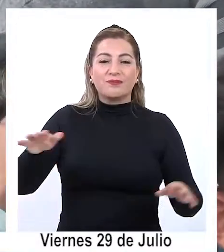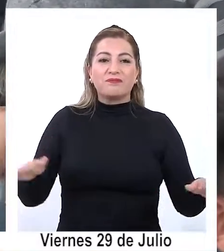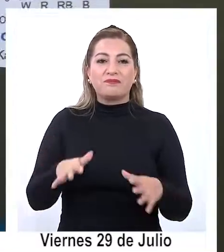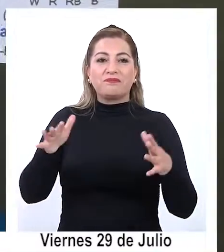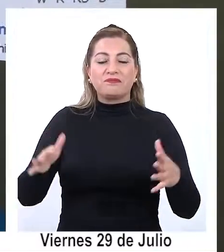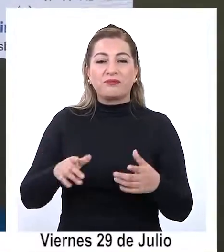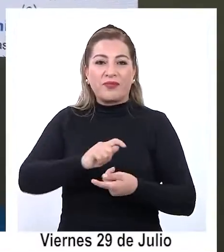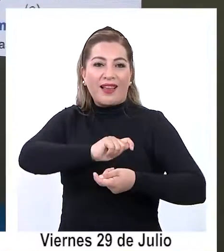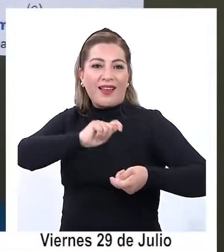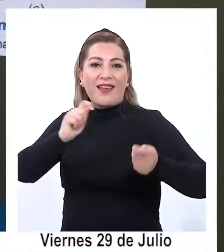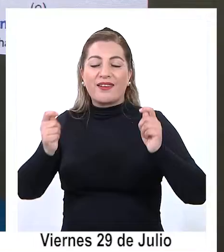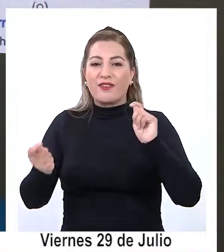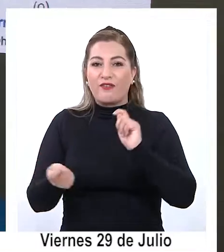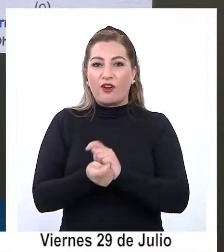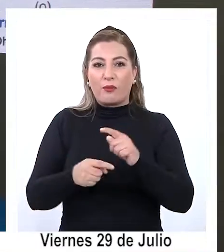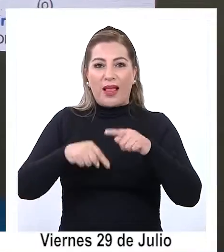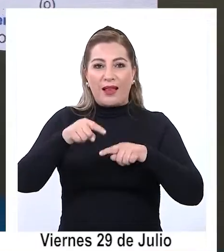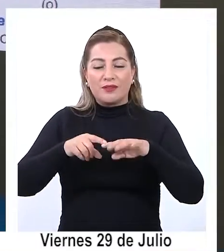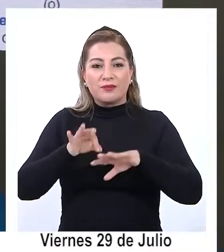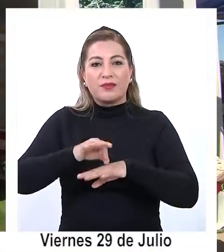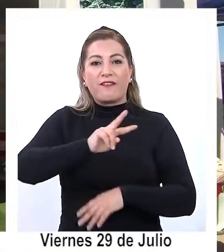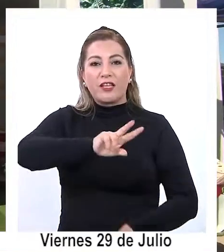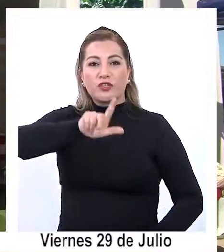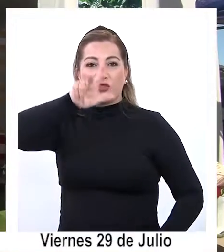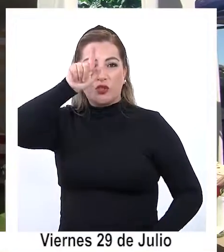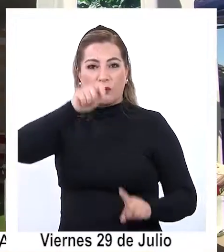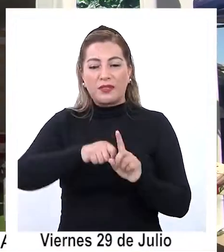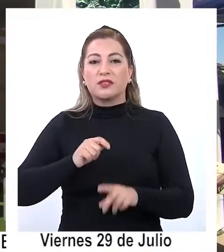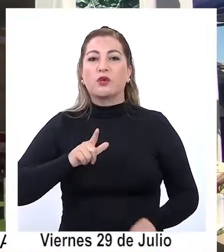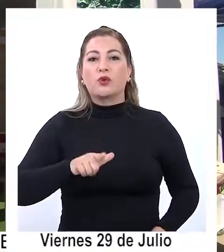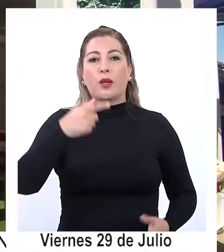promulgación de la reforma agraria en Chile el 28